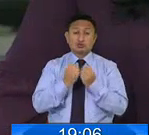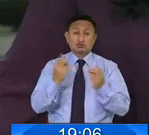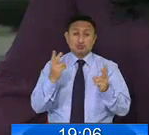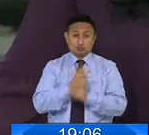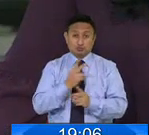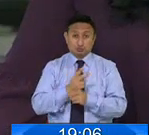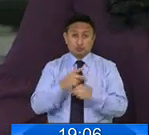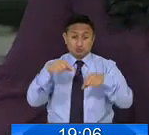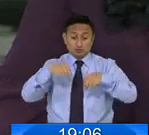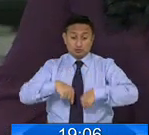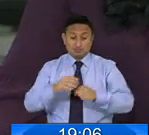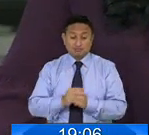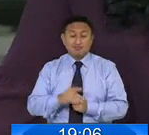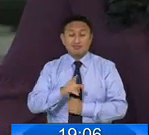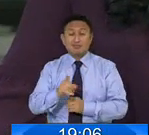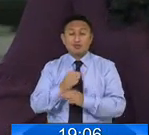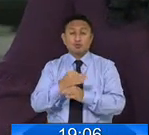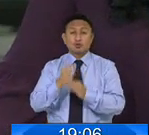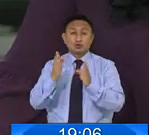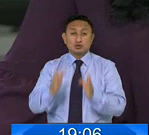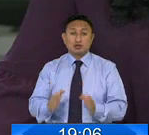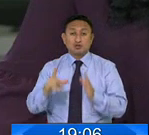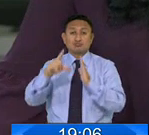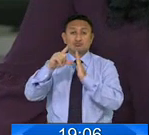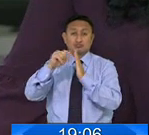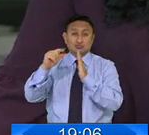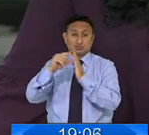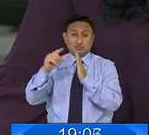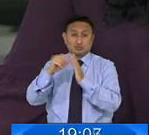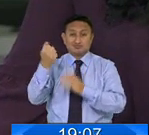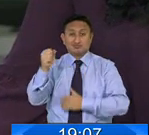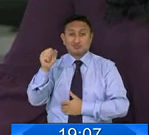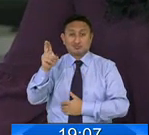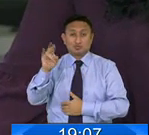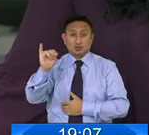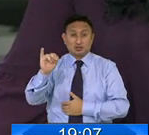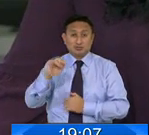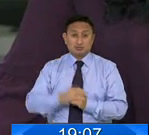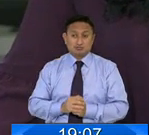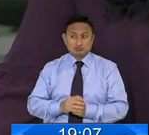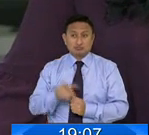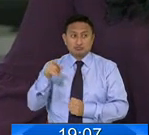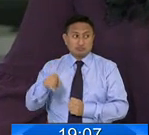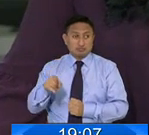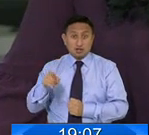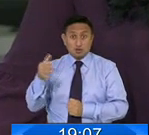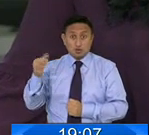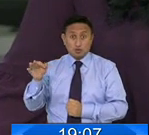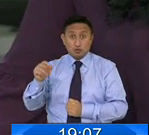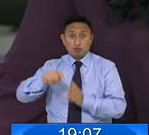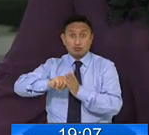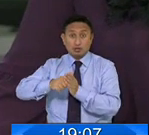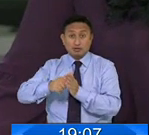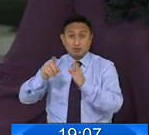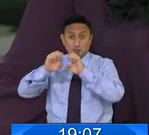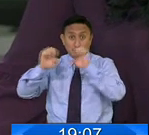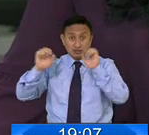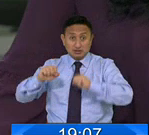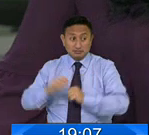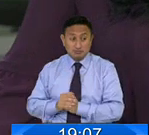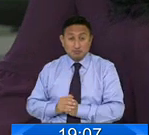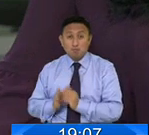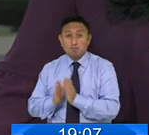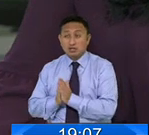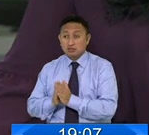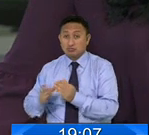delictiva integrada por varios funcionarios del Servicio de Rentas Internas que alteraban las claves de empresas para solicitar